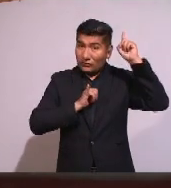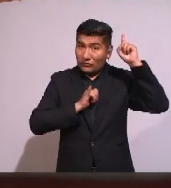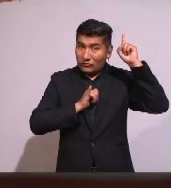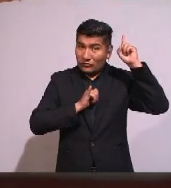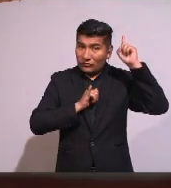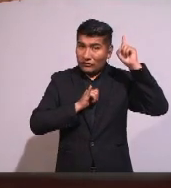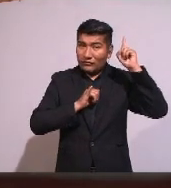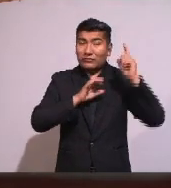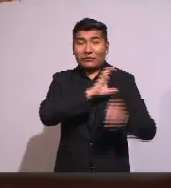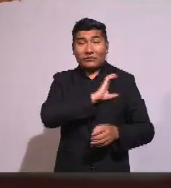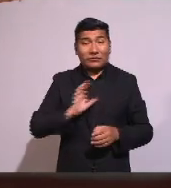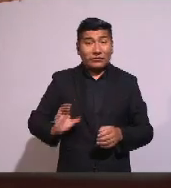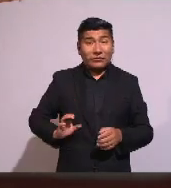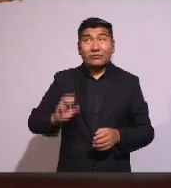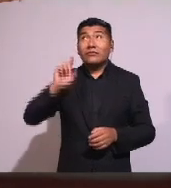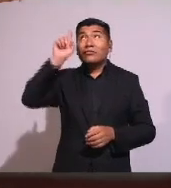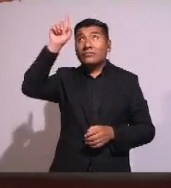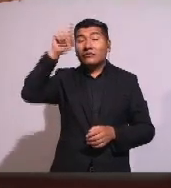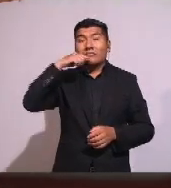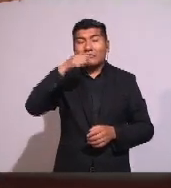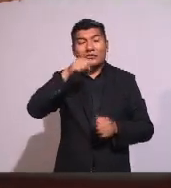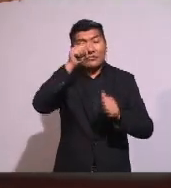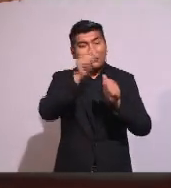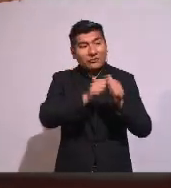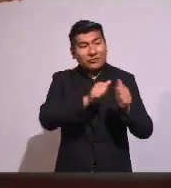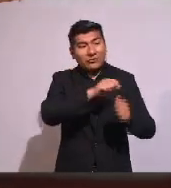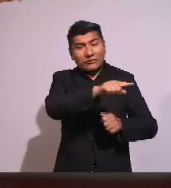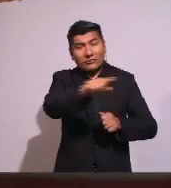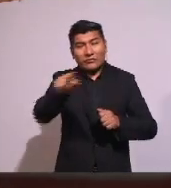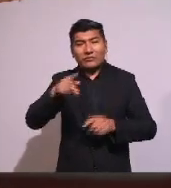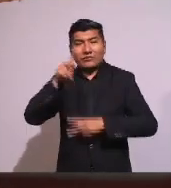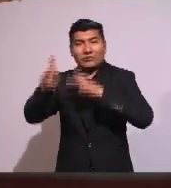nos dice en cada pobre: era yo.